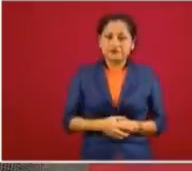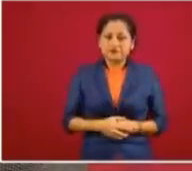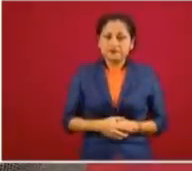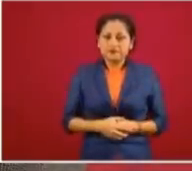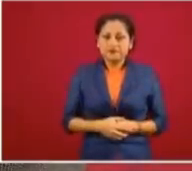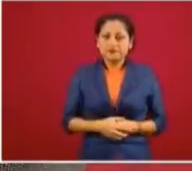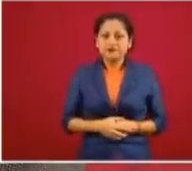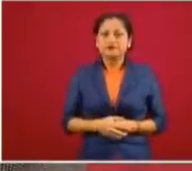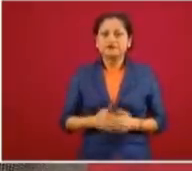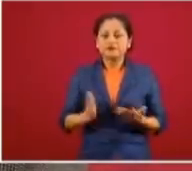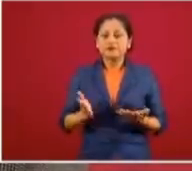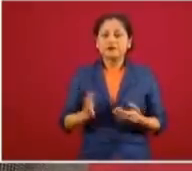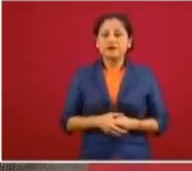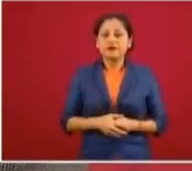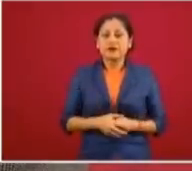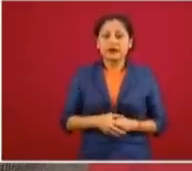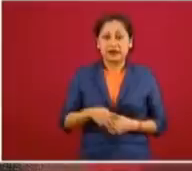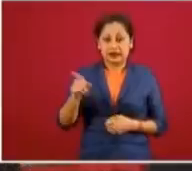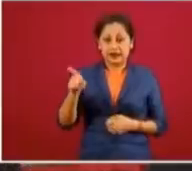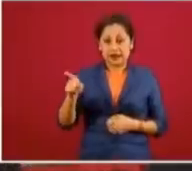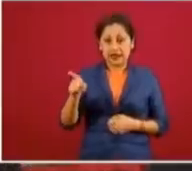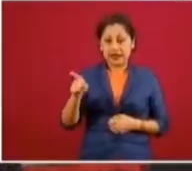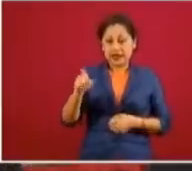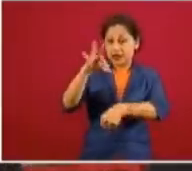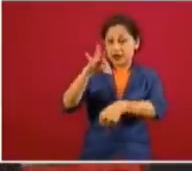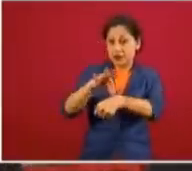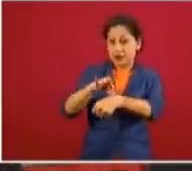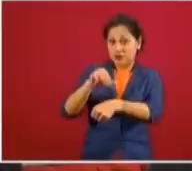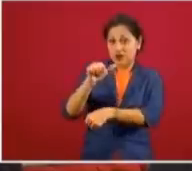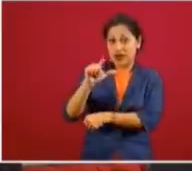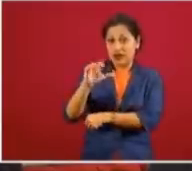es un profesional de primer orden,